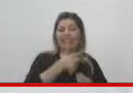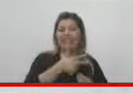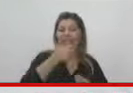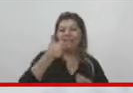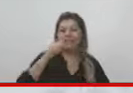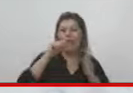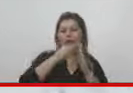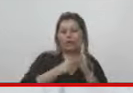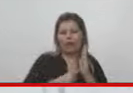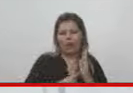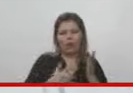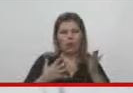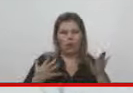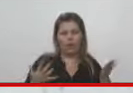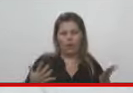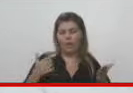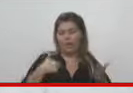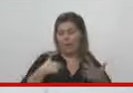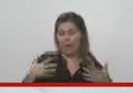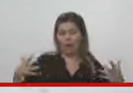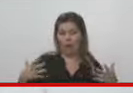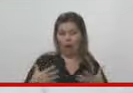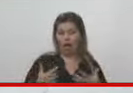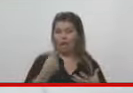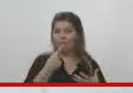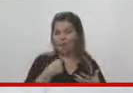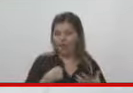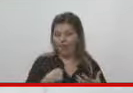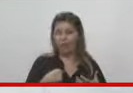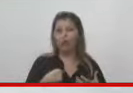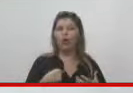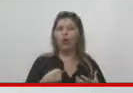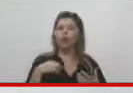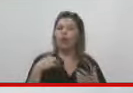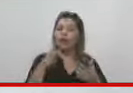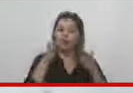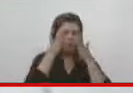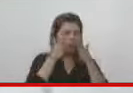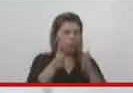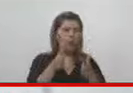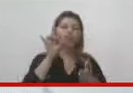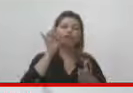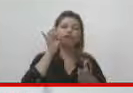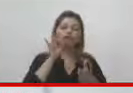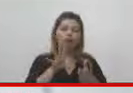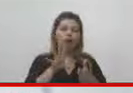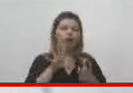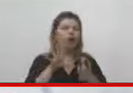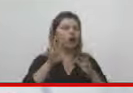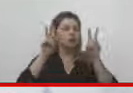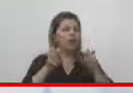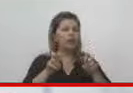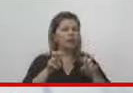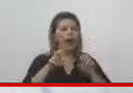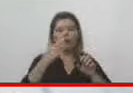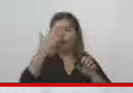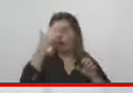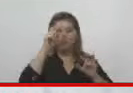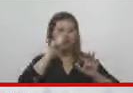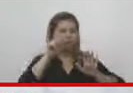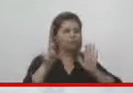366 artículos. A mí mi bloque me dijo que me abocara a la inconstitucionalidad, que es de hecho lo